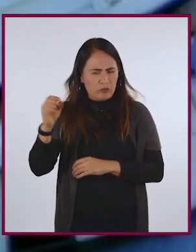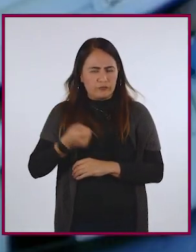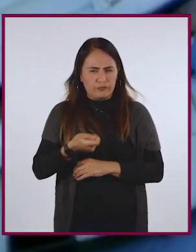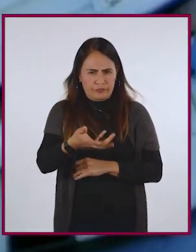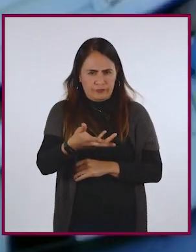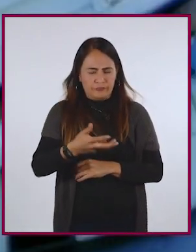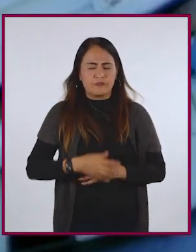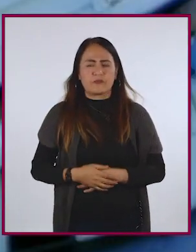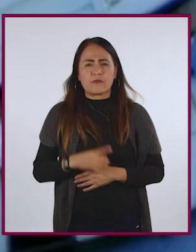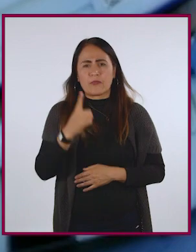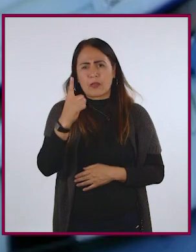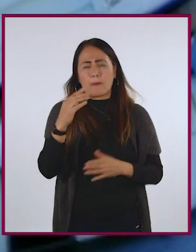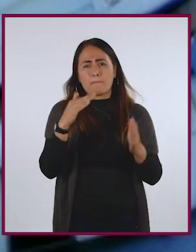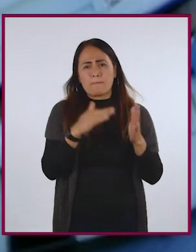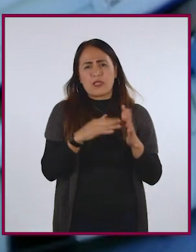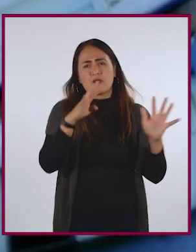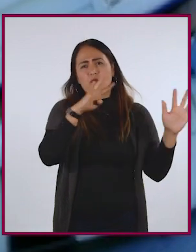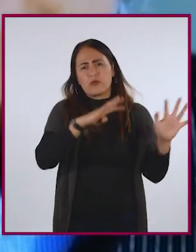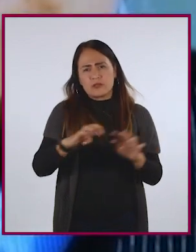Haro. Y desde